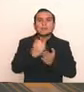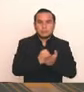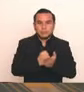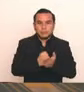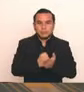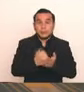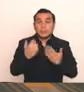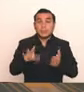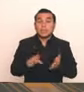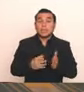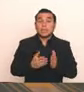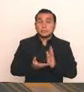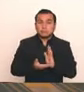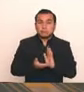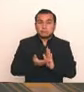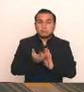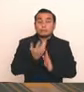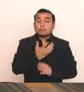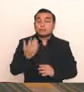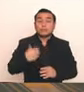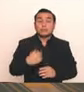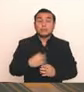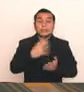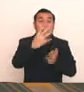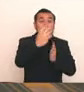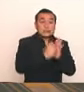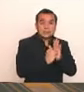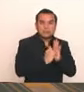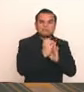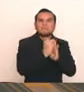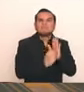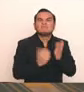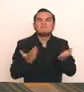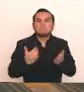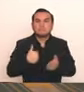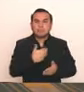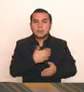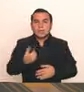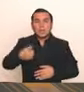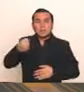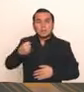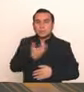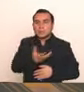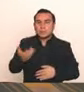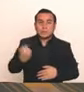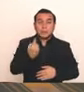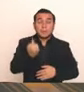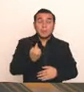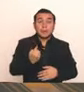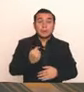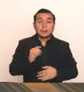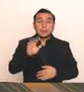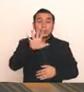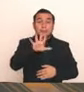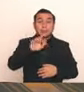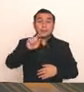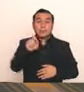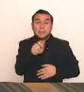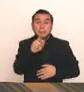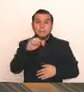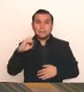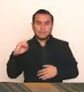sean penn pagó el impuesto sobre la renta correspondiente a división fiscal para todas las personas naturales y jurídicas que tengan pago hasta de cinco mil dólares